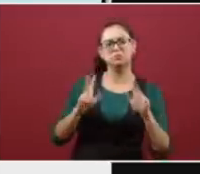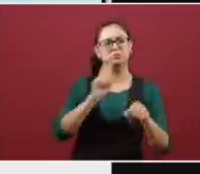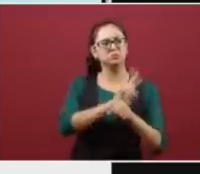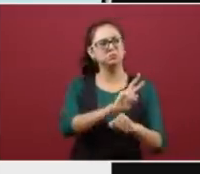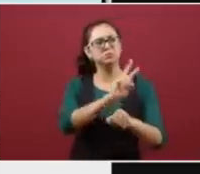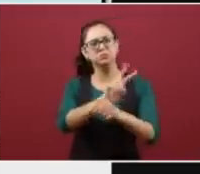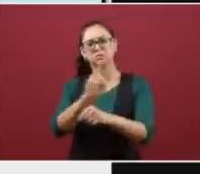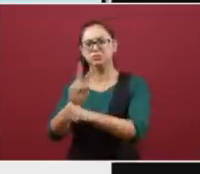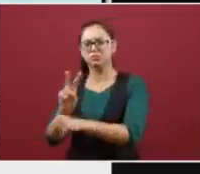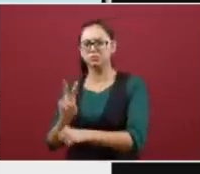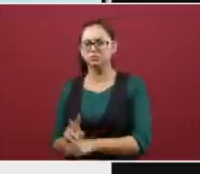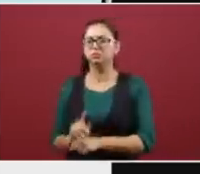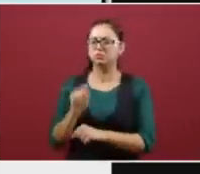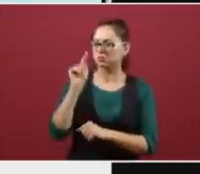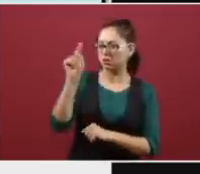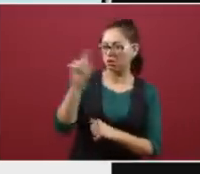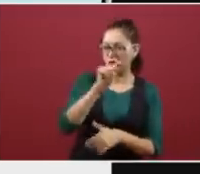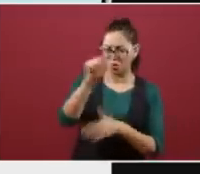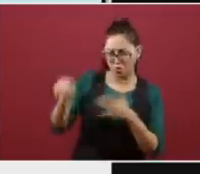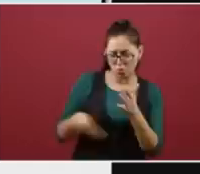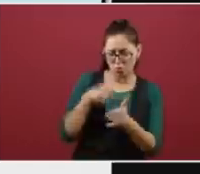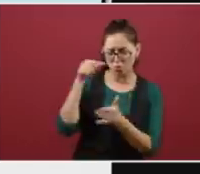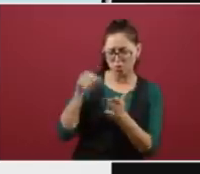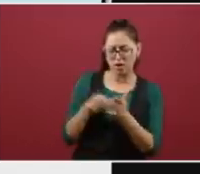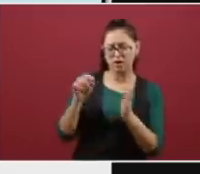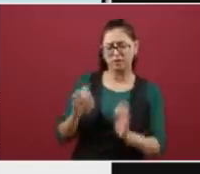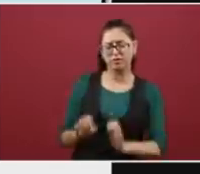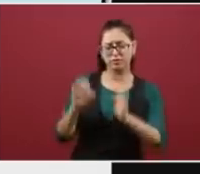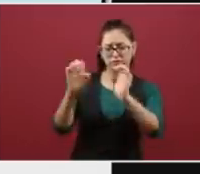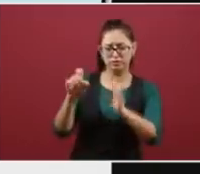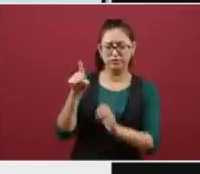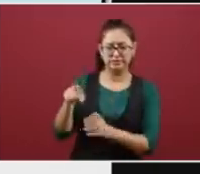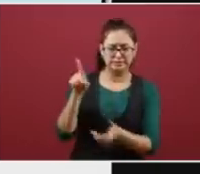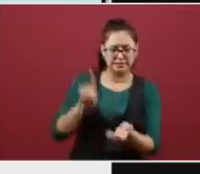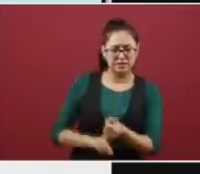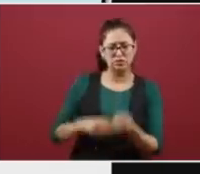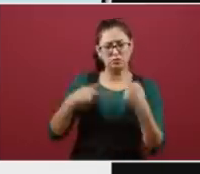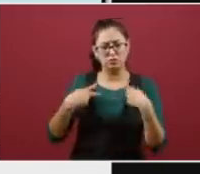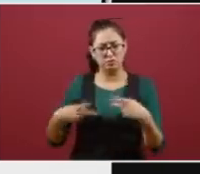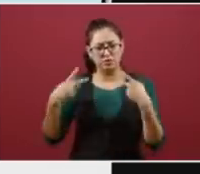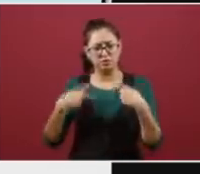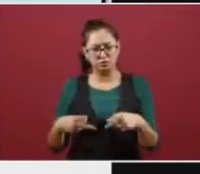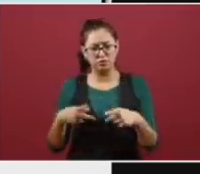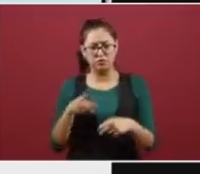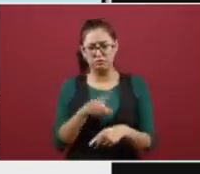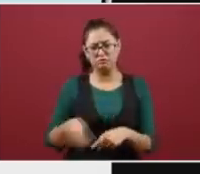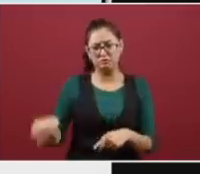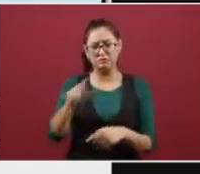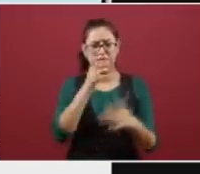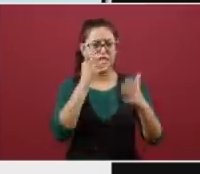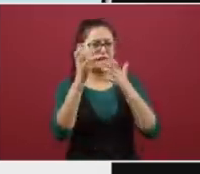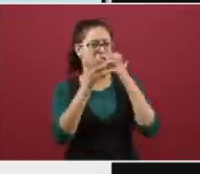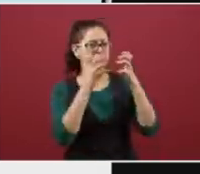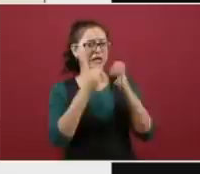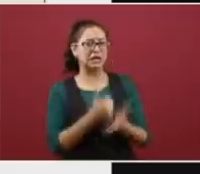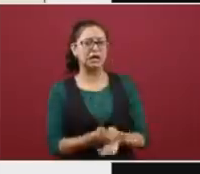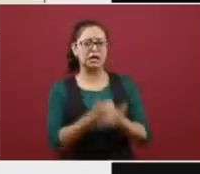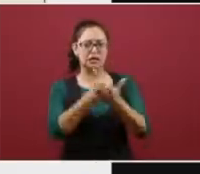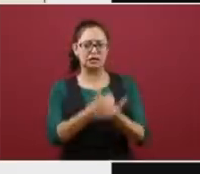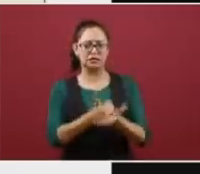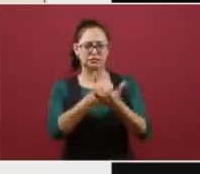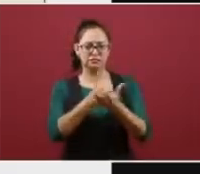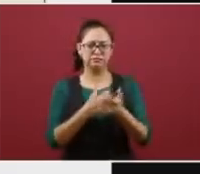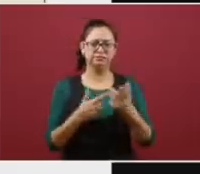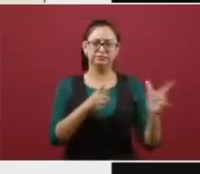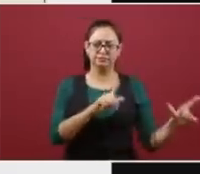localiza un inmueble en donde se encuentran personas que estaban pidiendo auxilio si pasamos a la siguiente fotografía